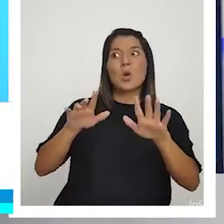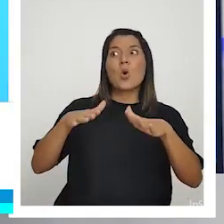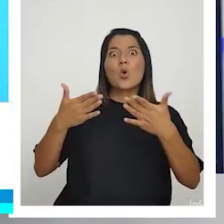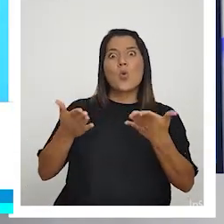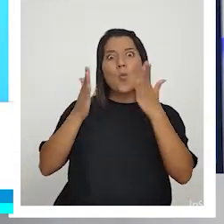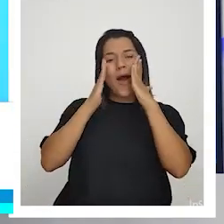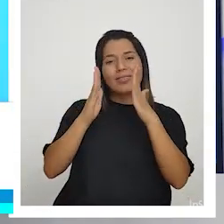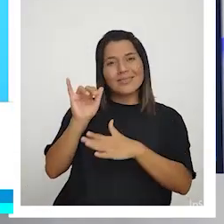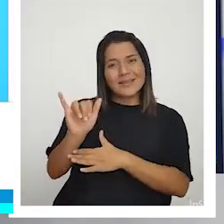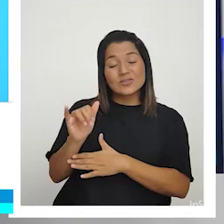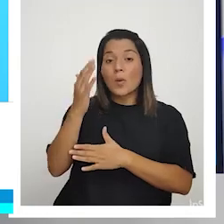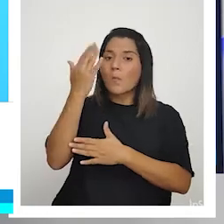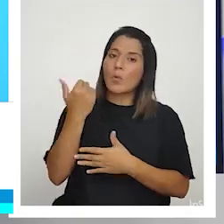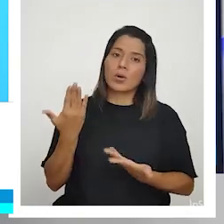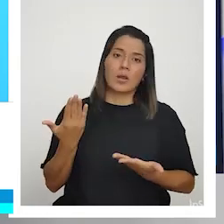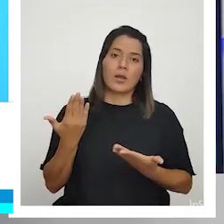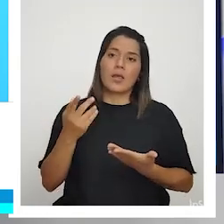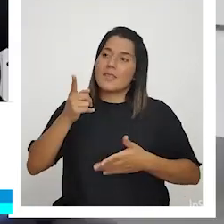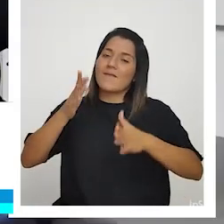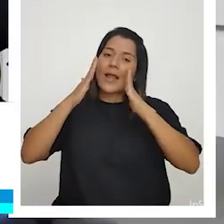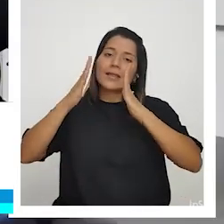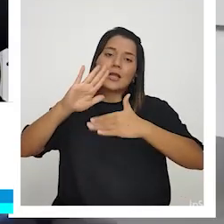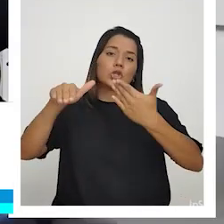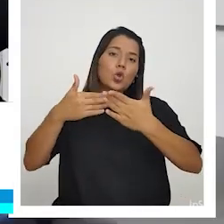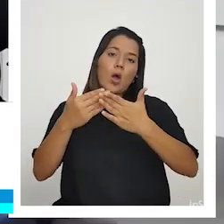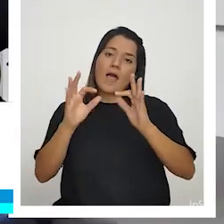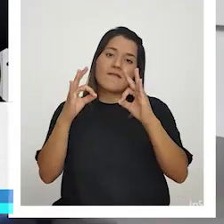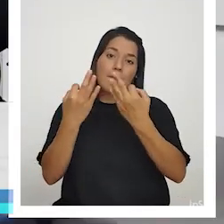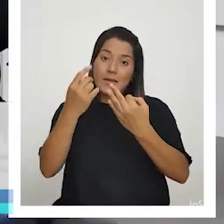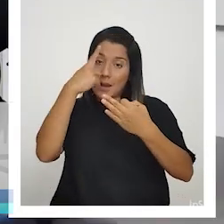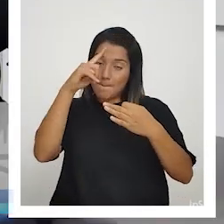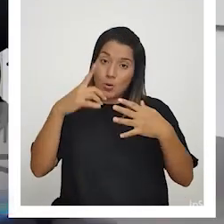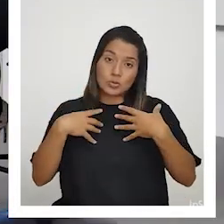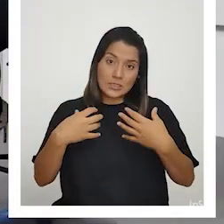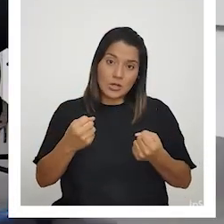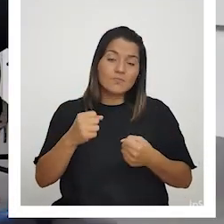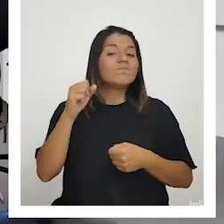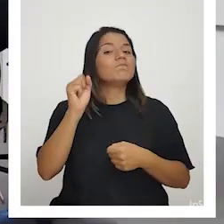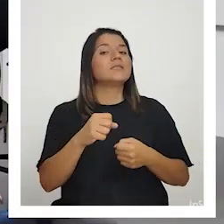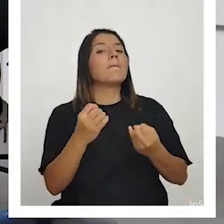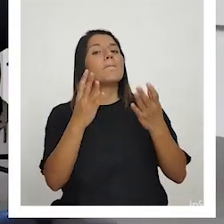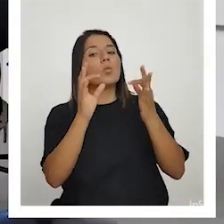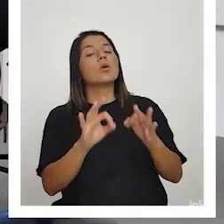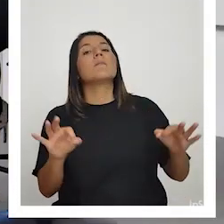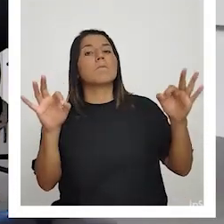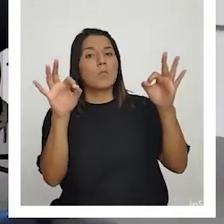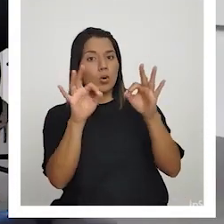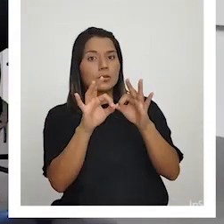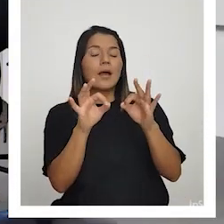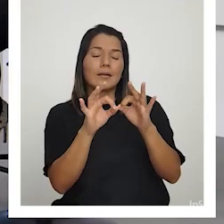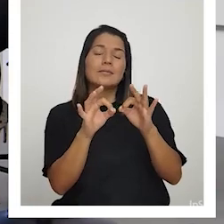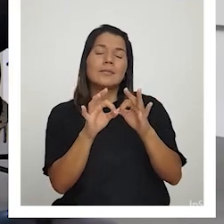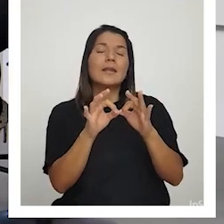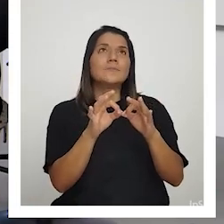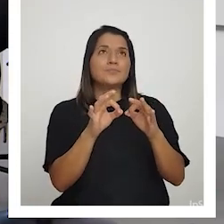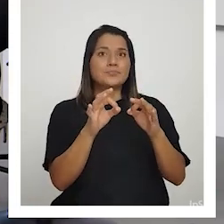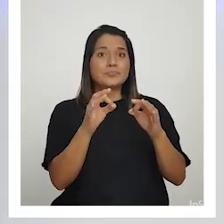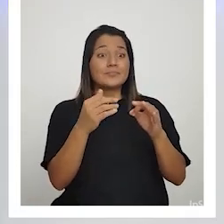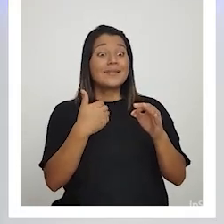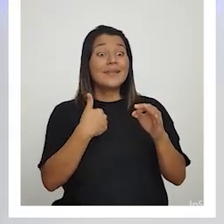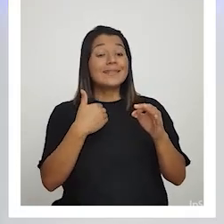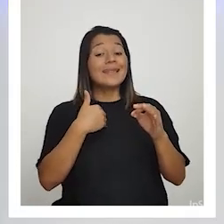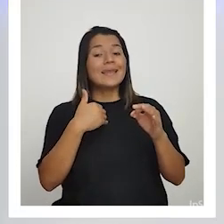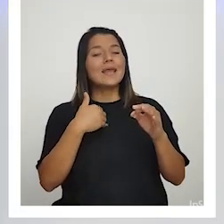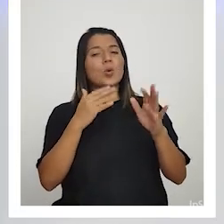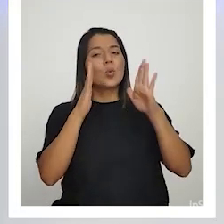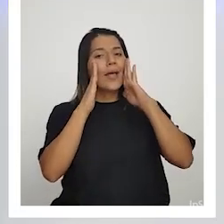a toda la familia por un tema de salud. Sí, es muy importante ver el enfoque como familia, porque a veces